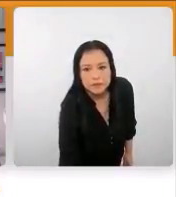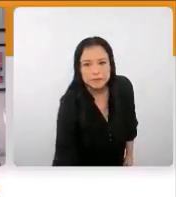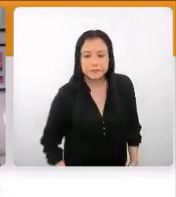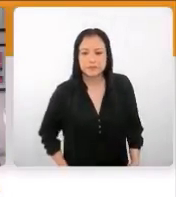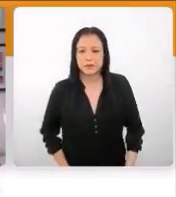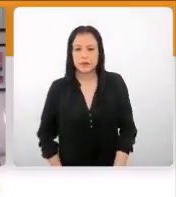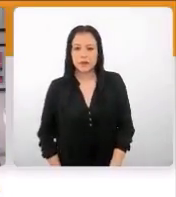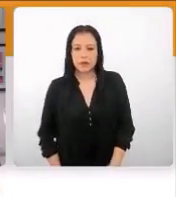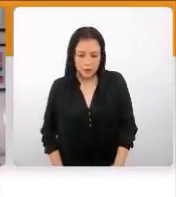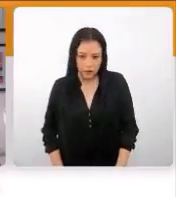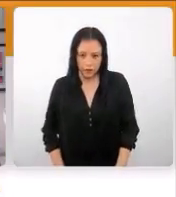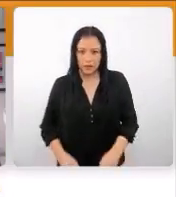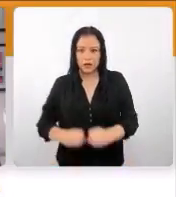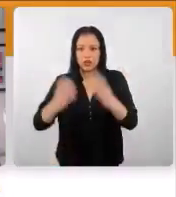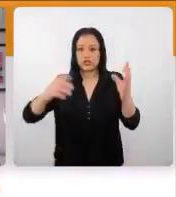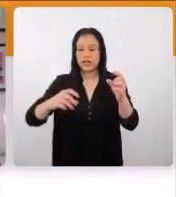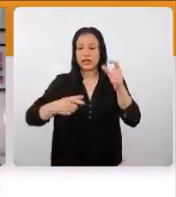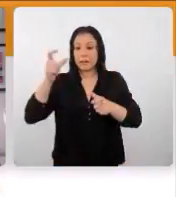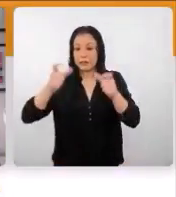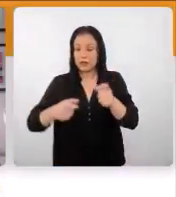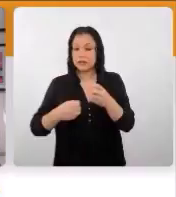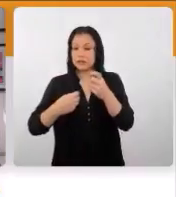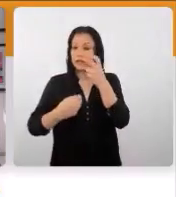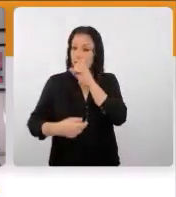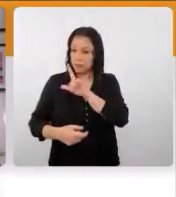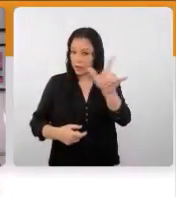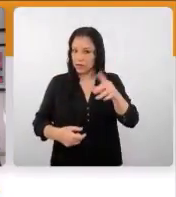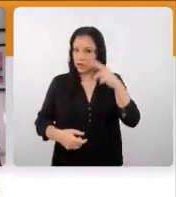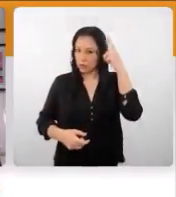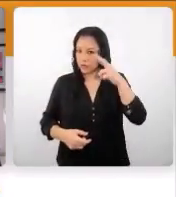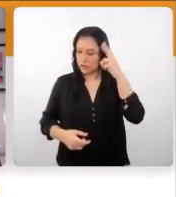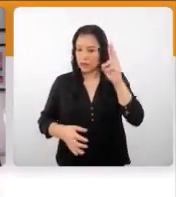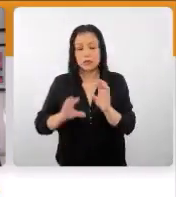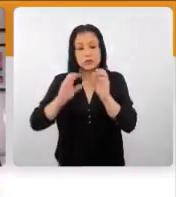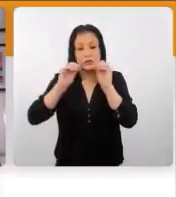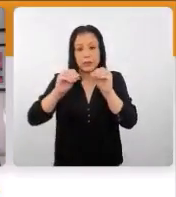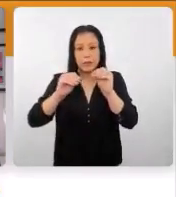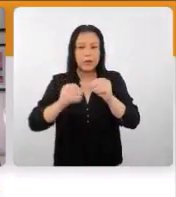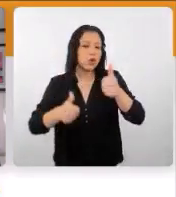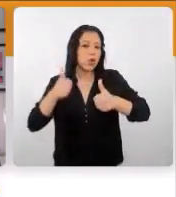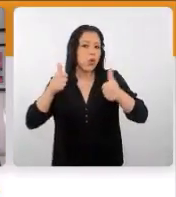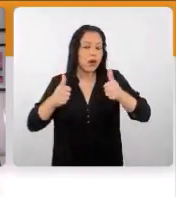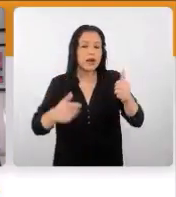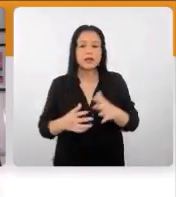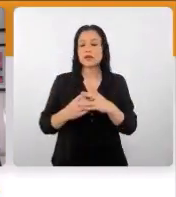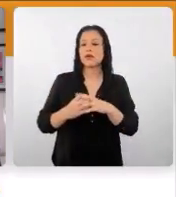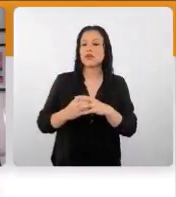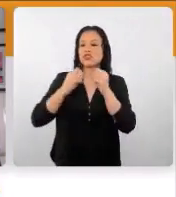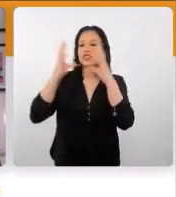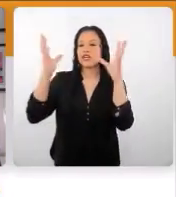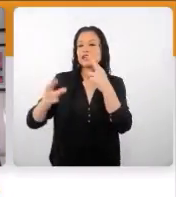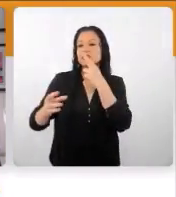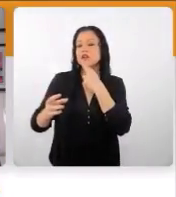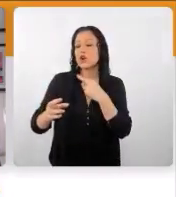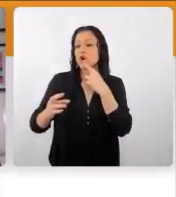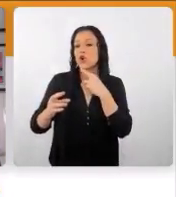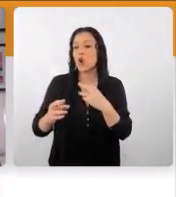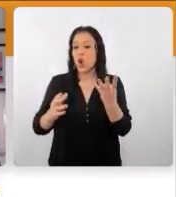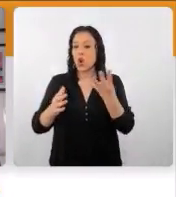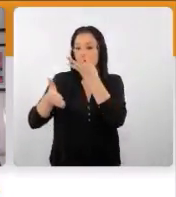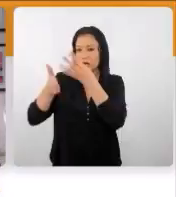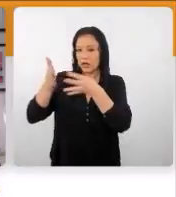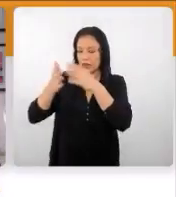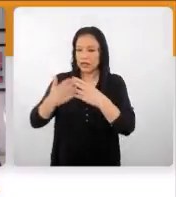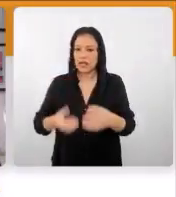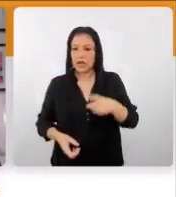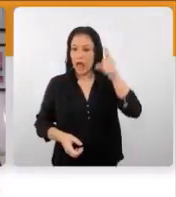estas personas estarían viajando. Entonces, es por ello que aquí estamos colocando los principales feriados que tiene Alemania.